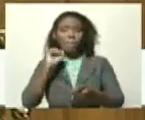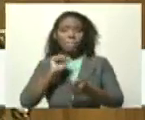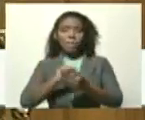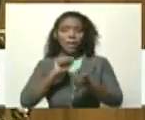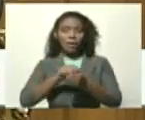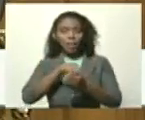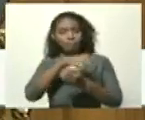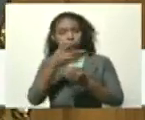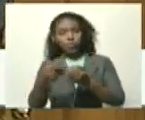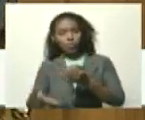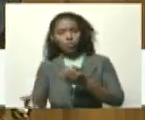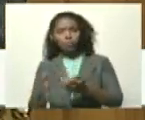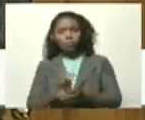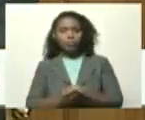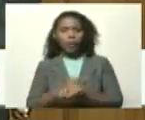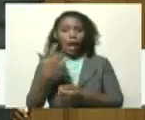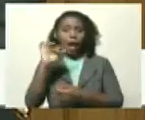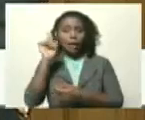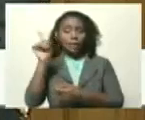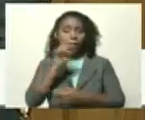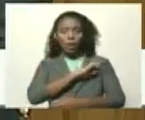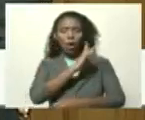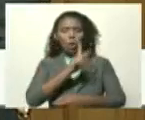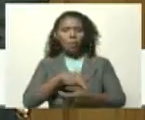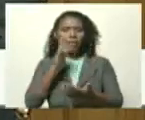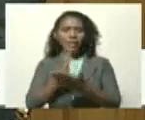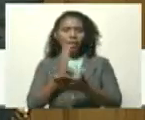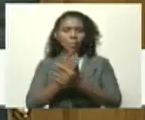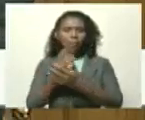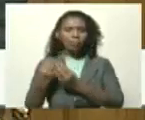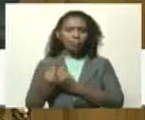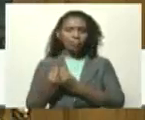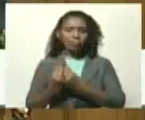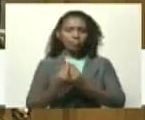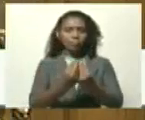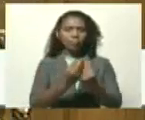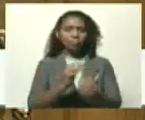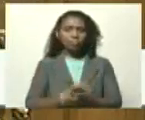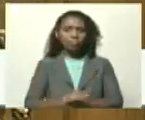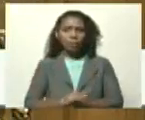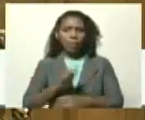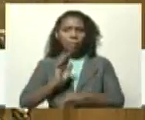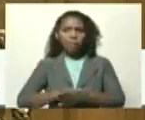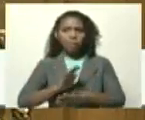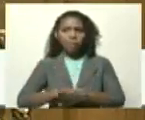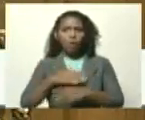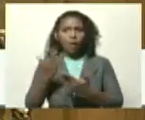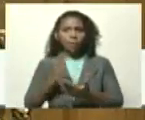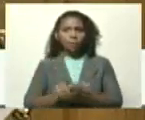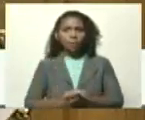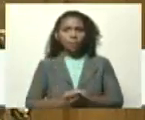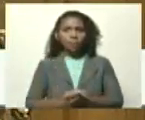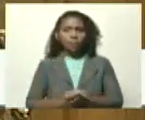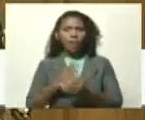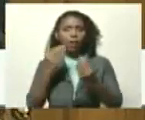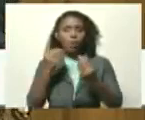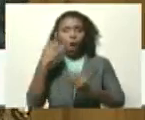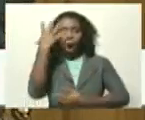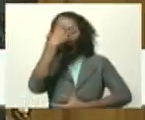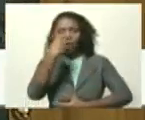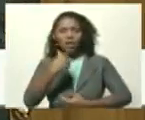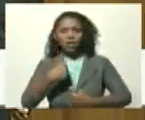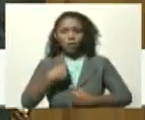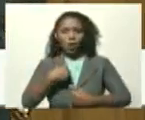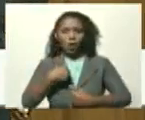Derramada, tiene este poema que siempre me ha acompañado, porque desde muy joven, yo